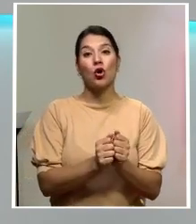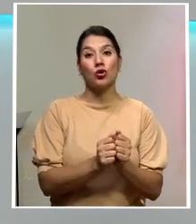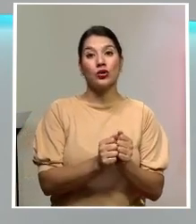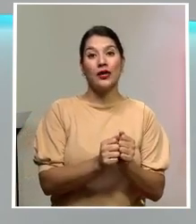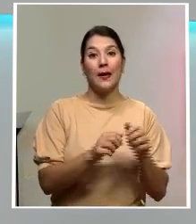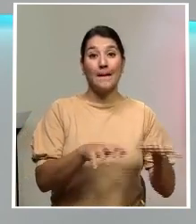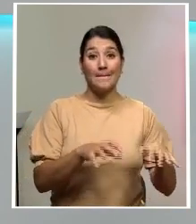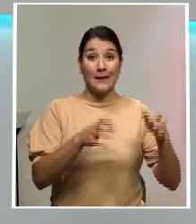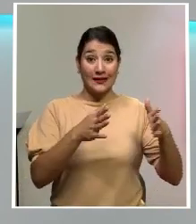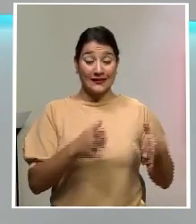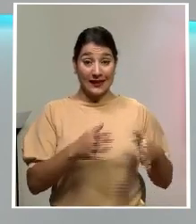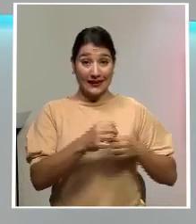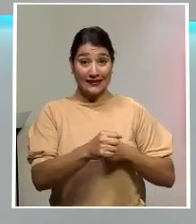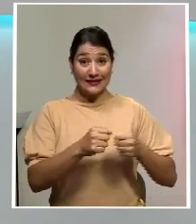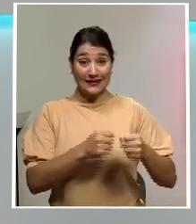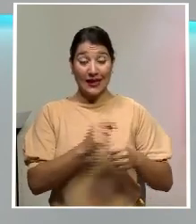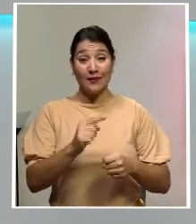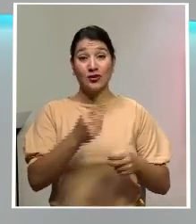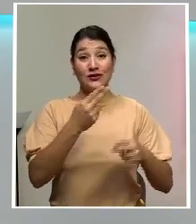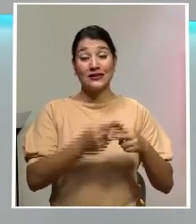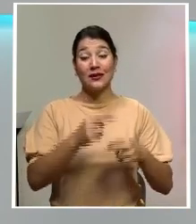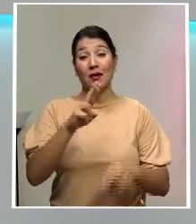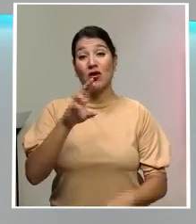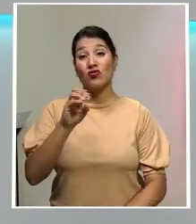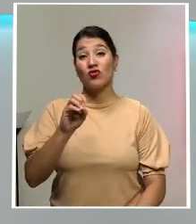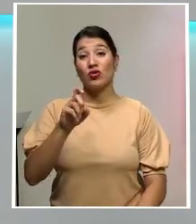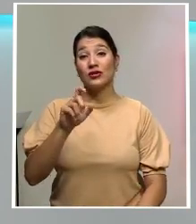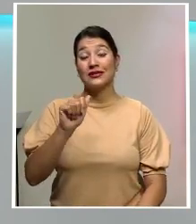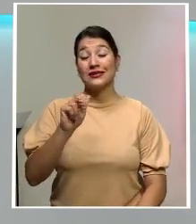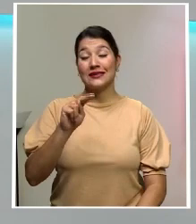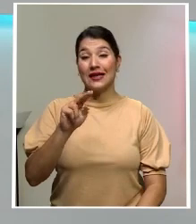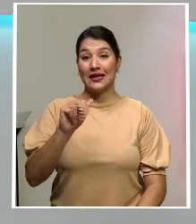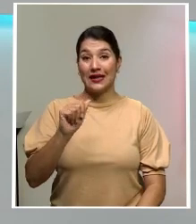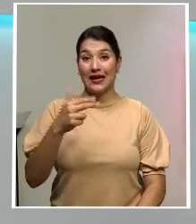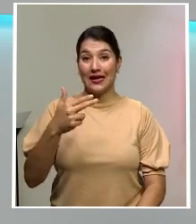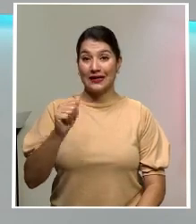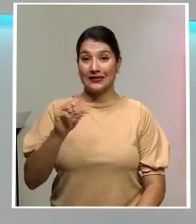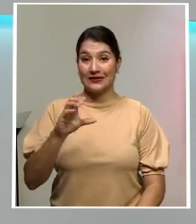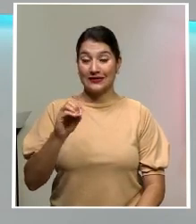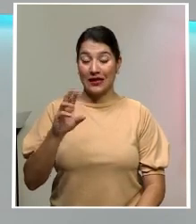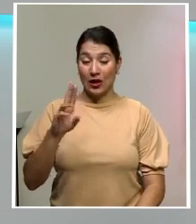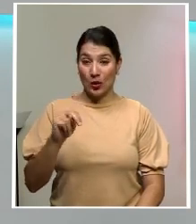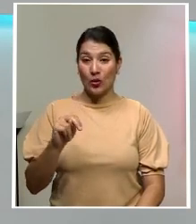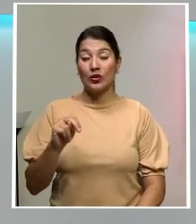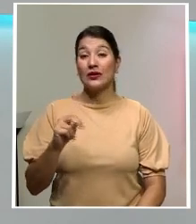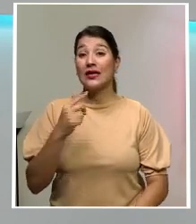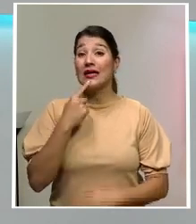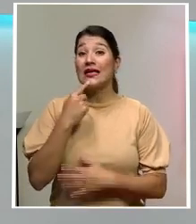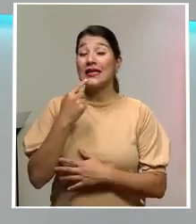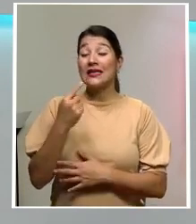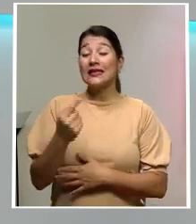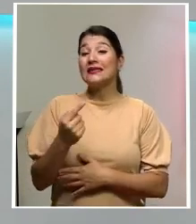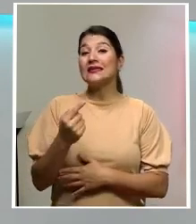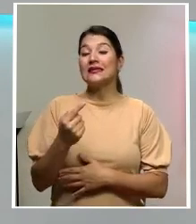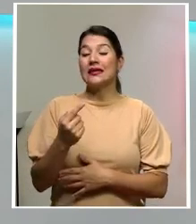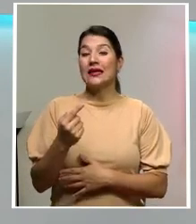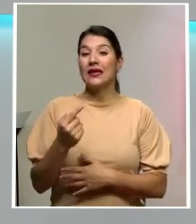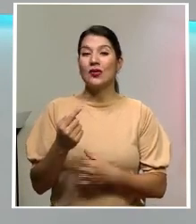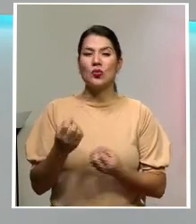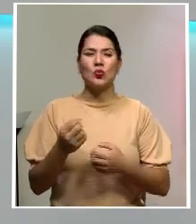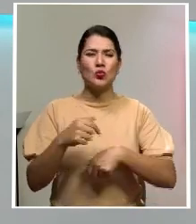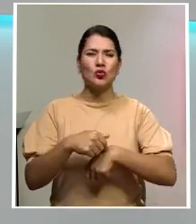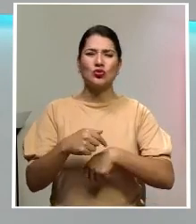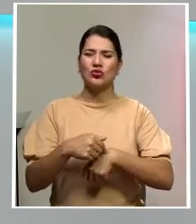por lo que considera un excesivo procedimiento de los magistrados de la Sala Cuarta solo para definir si